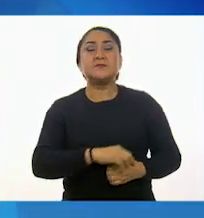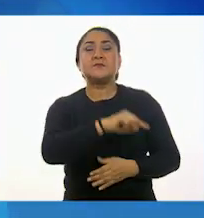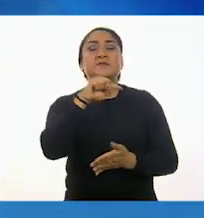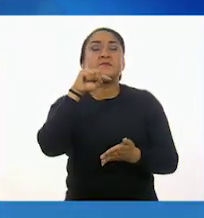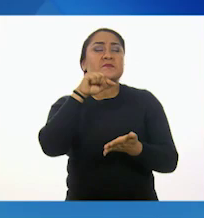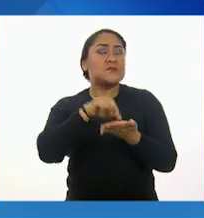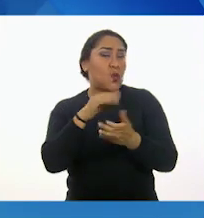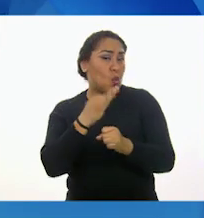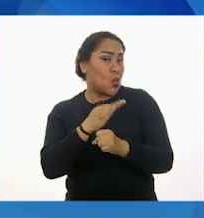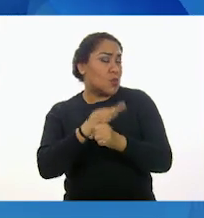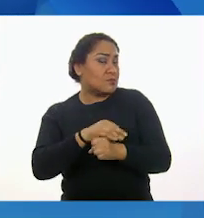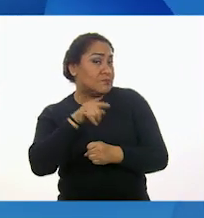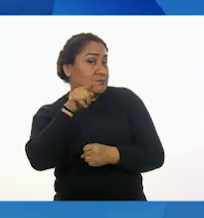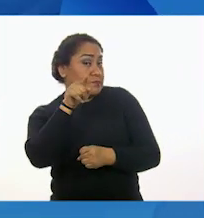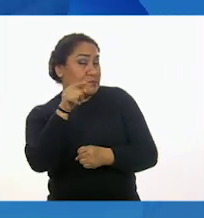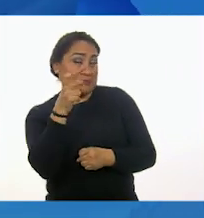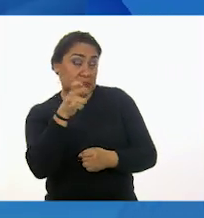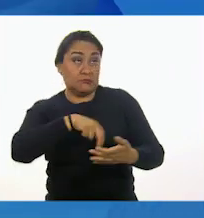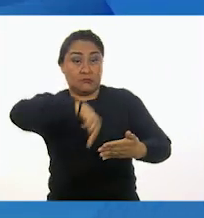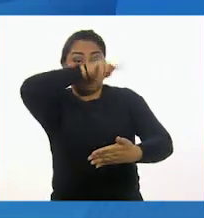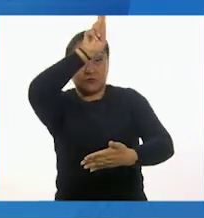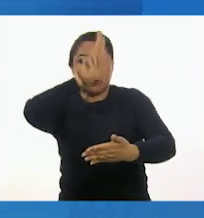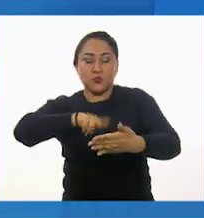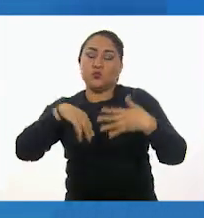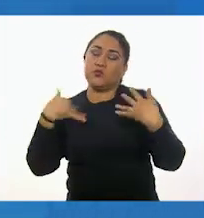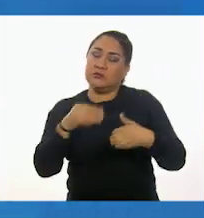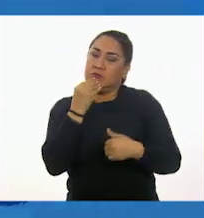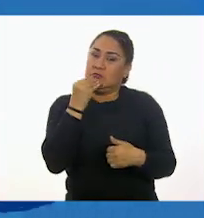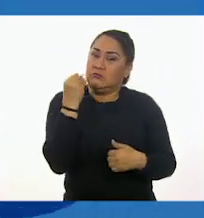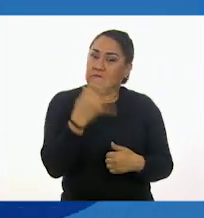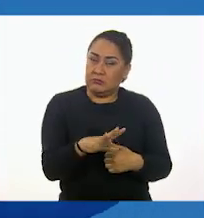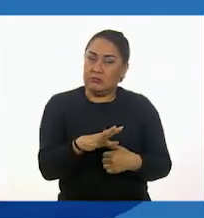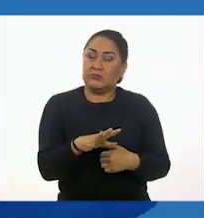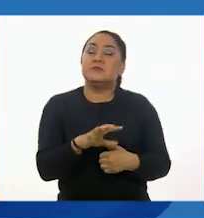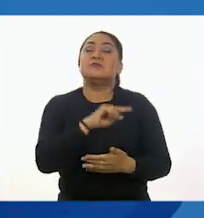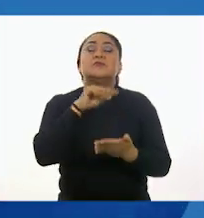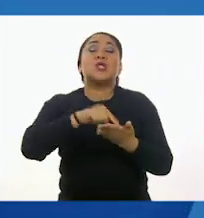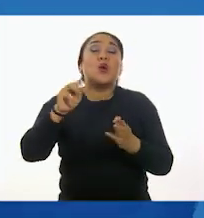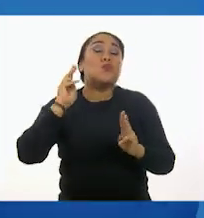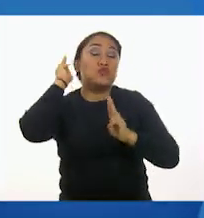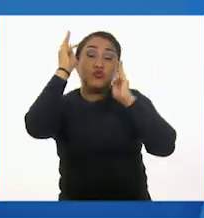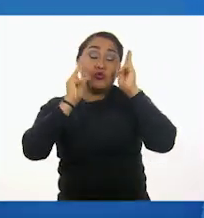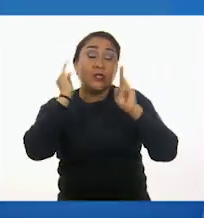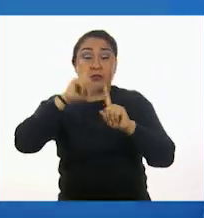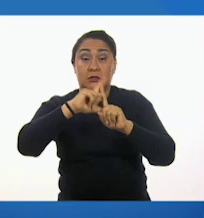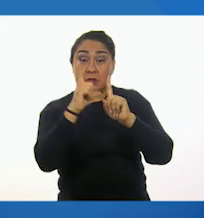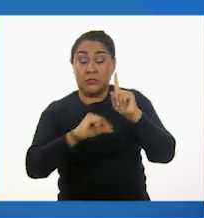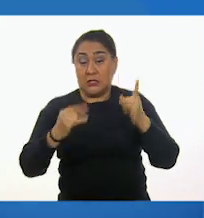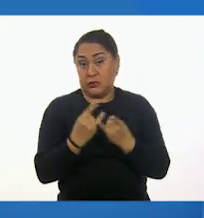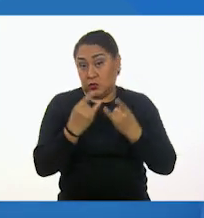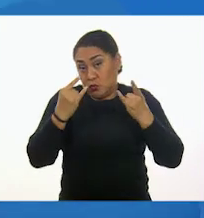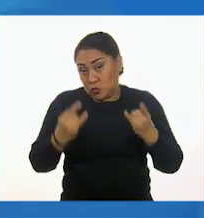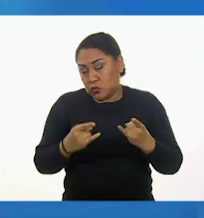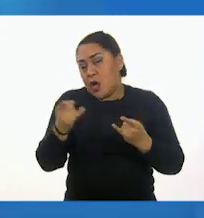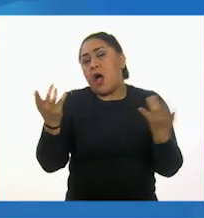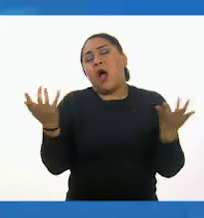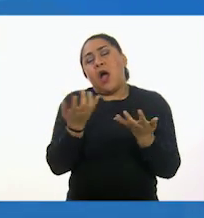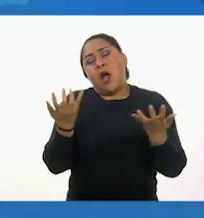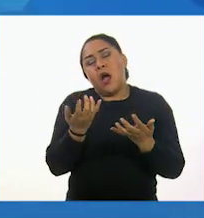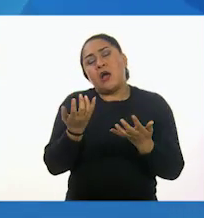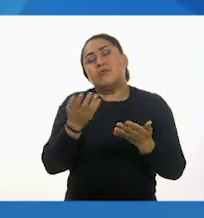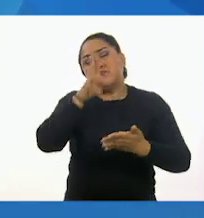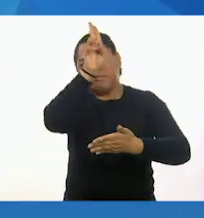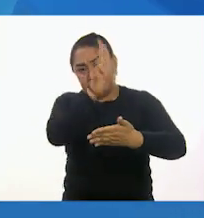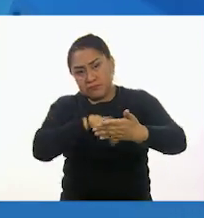Estamos frente a uno de los murales espectaculares del Museo Nacional de Historia. Este fue mandado a hacer